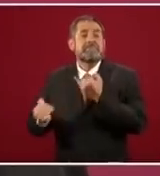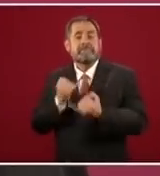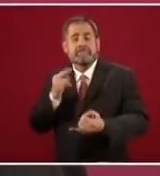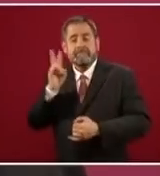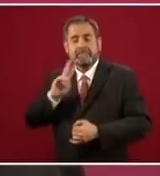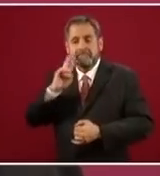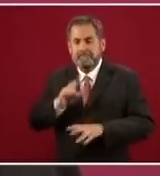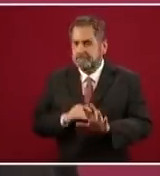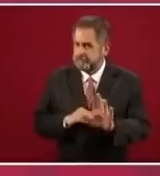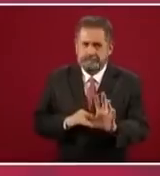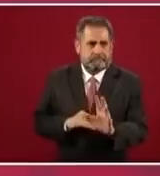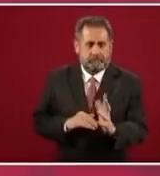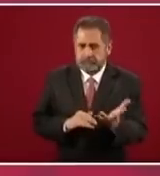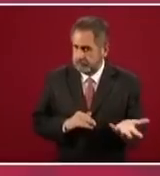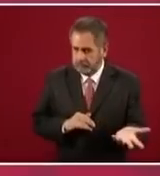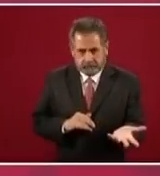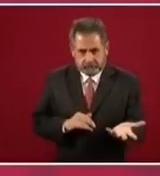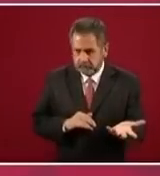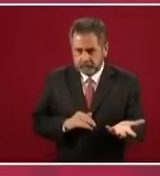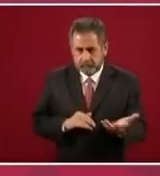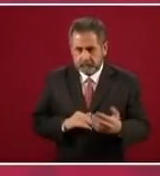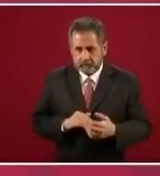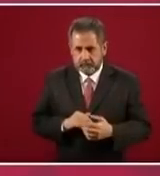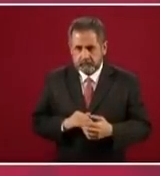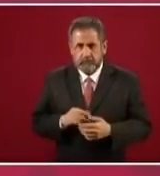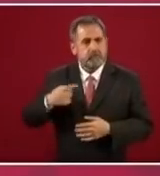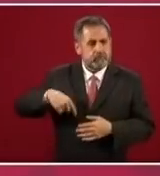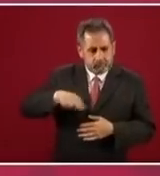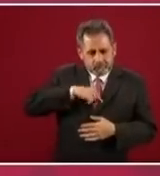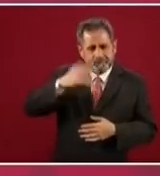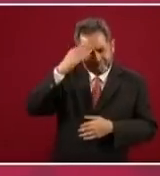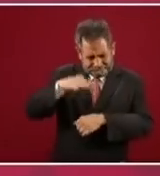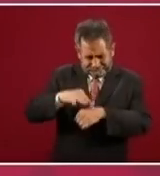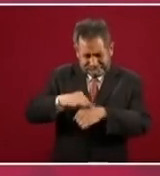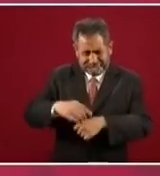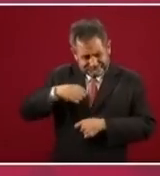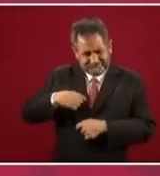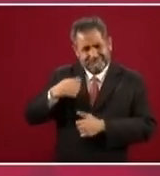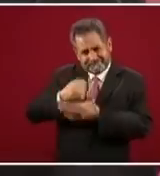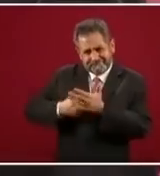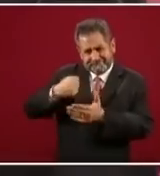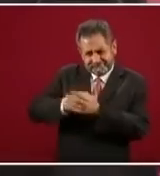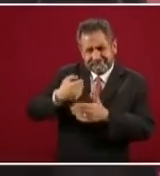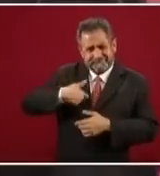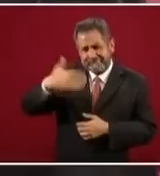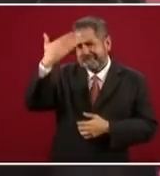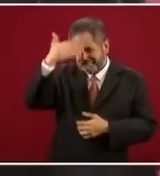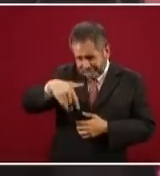Es que nosotros venimos de la lucha social. O sea,